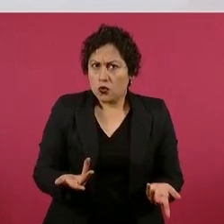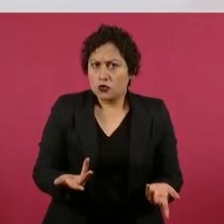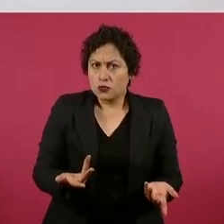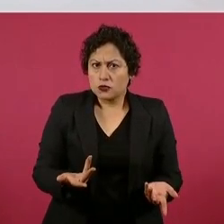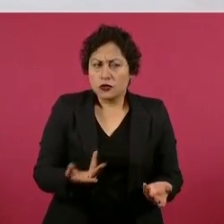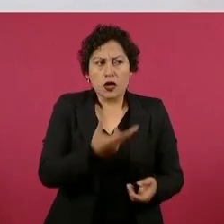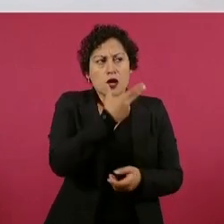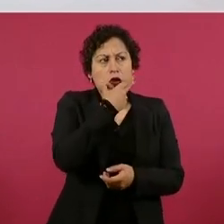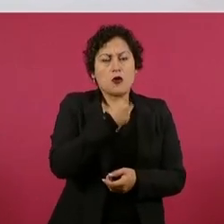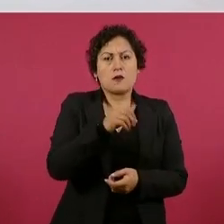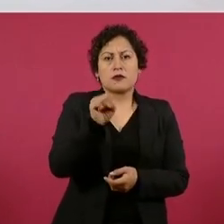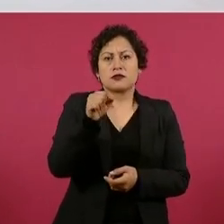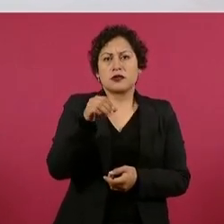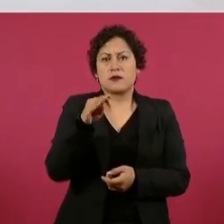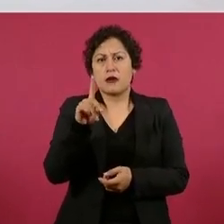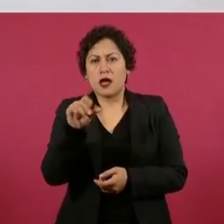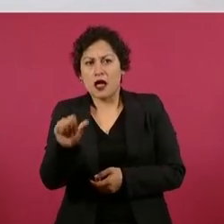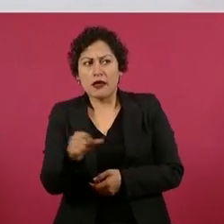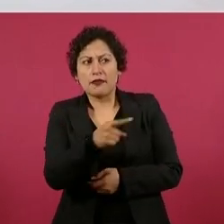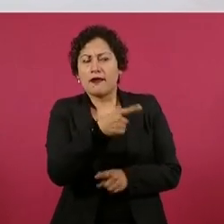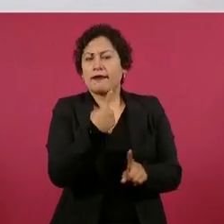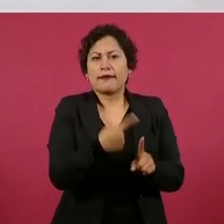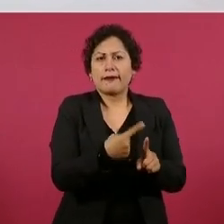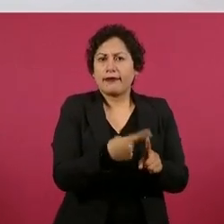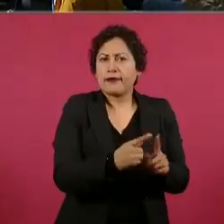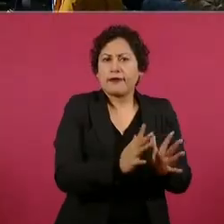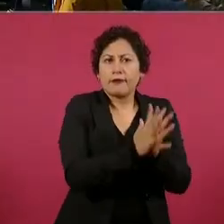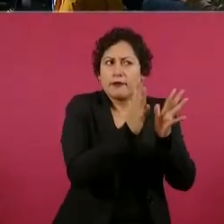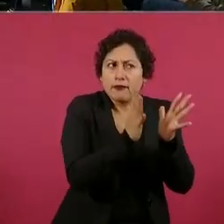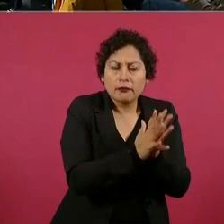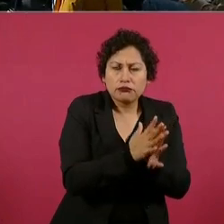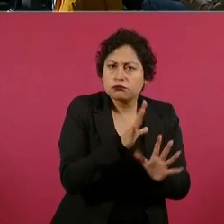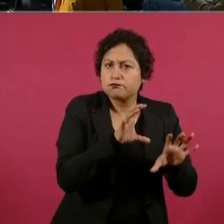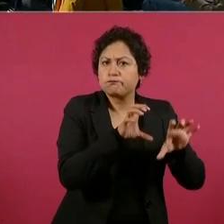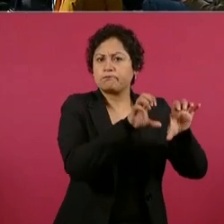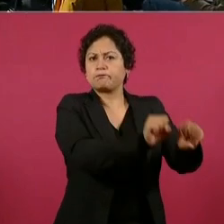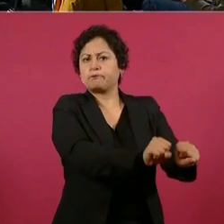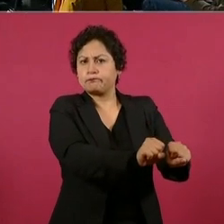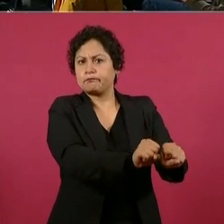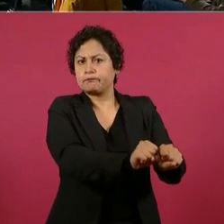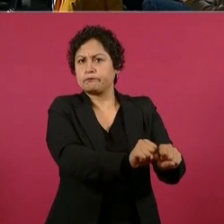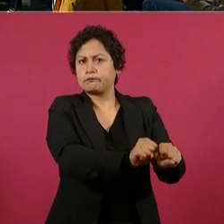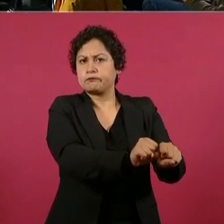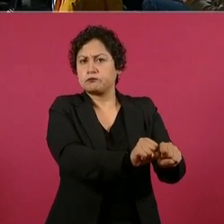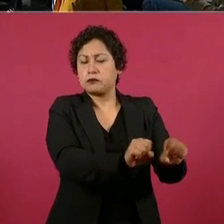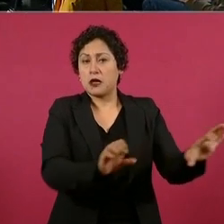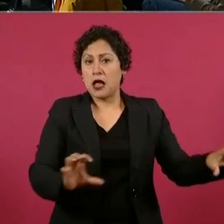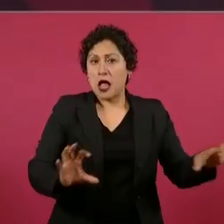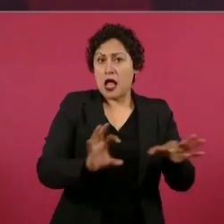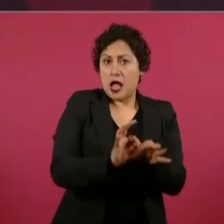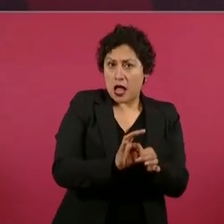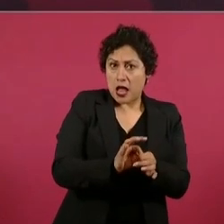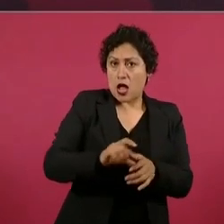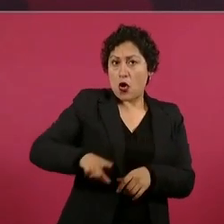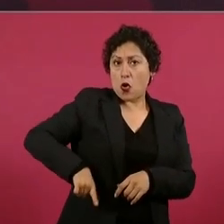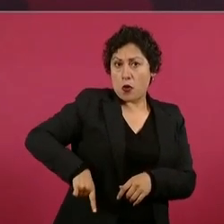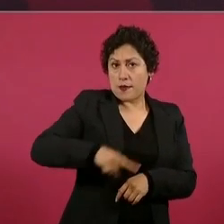quiénes participan, si había acuerdos o no había acuerdos con el gobierno de Estados